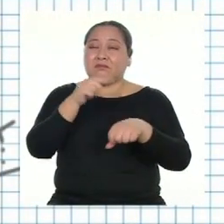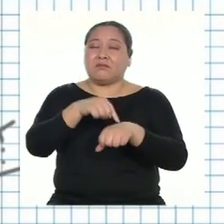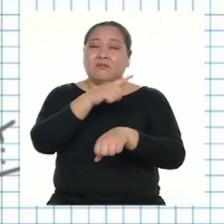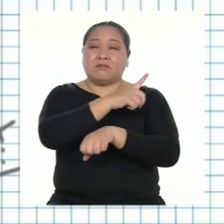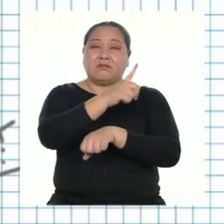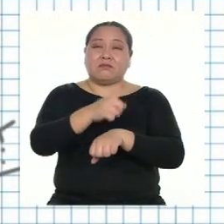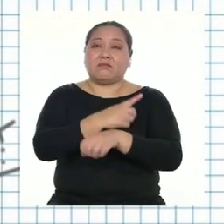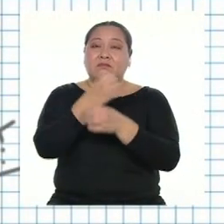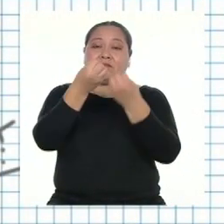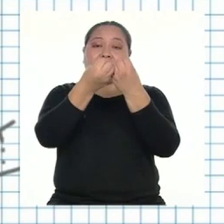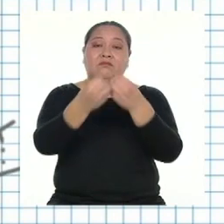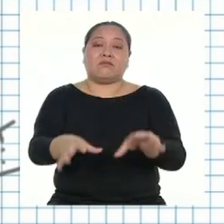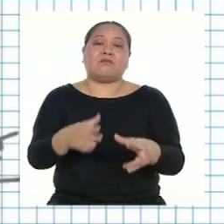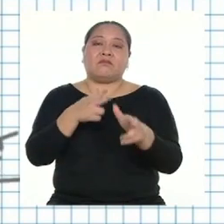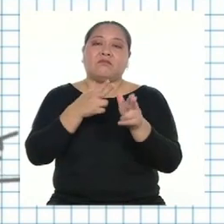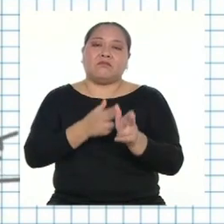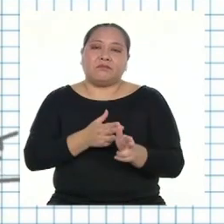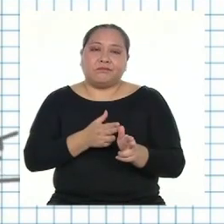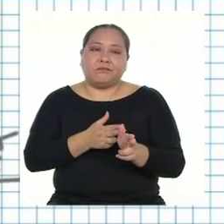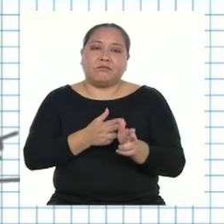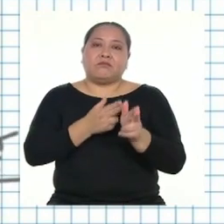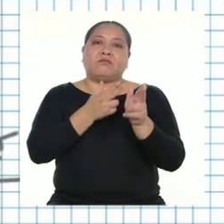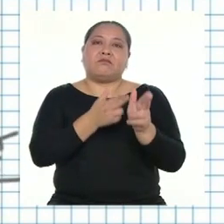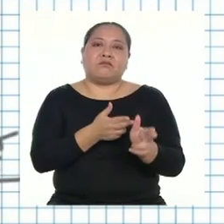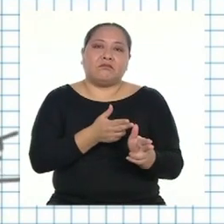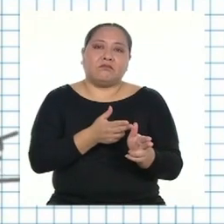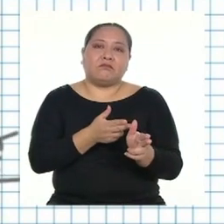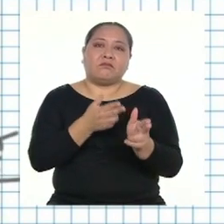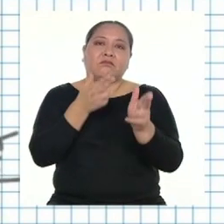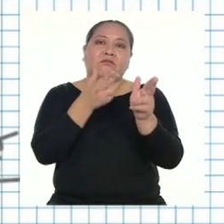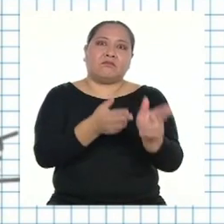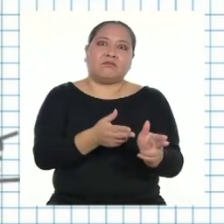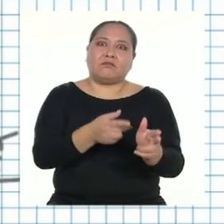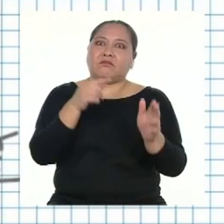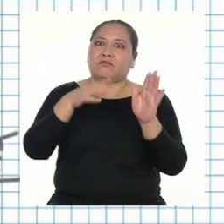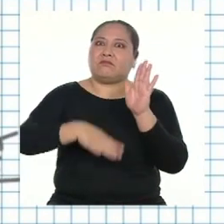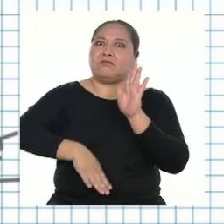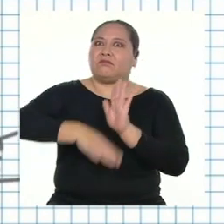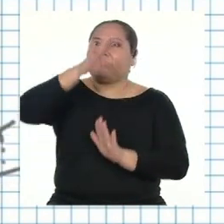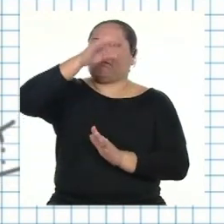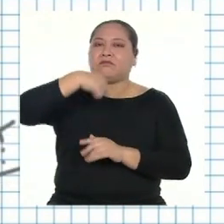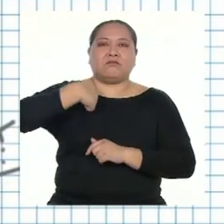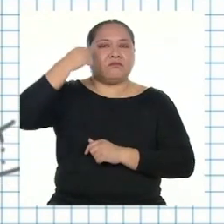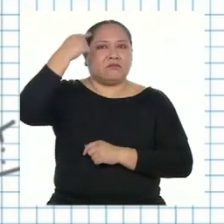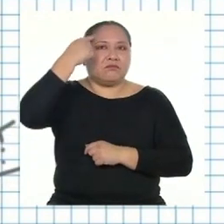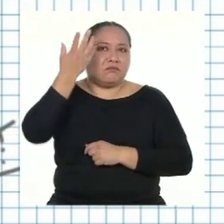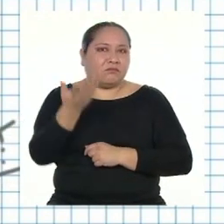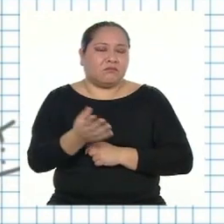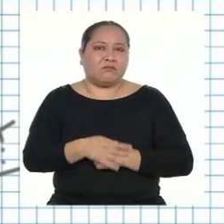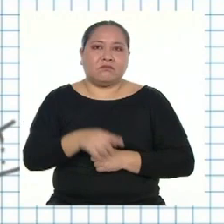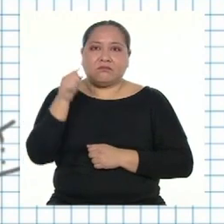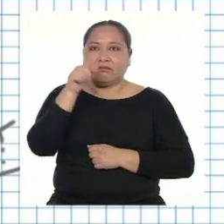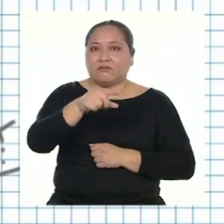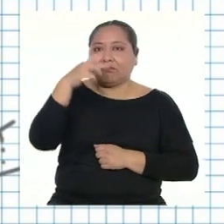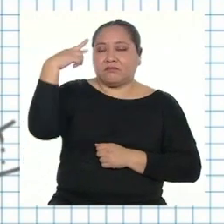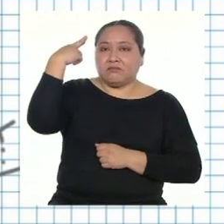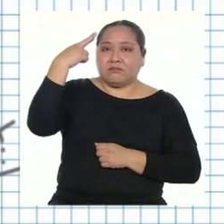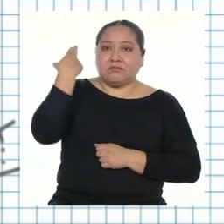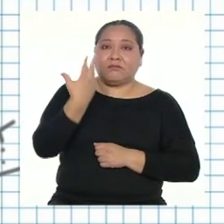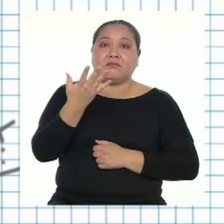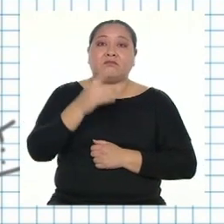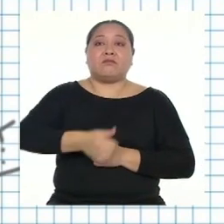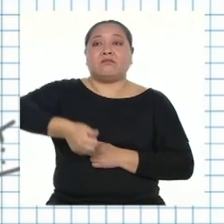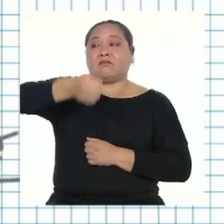podemos perder en el tráfico pueden llegar a ser mucha más de las que creemos. Es por eso que